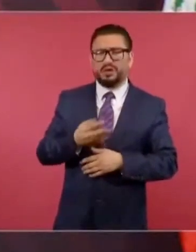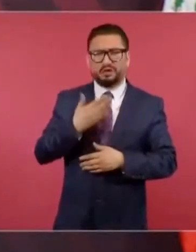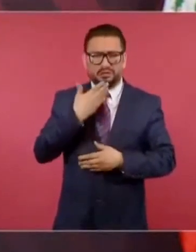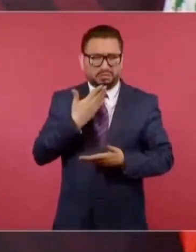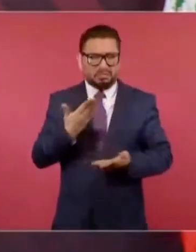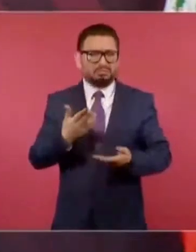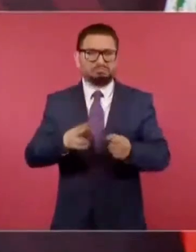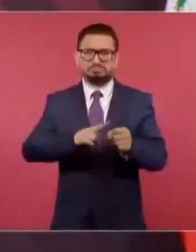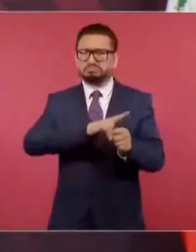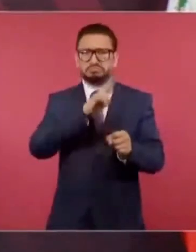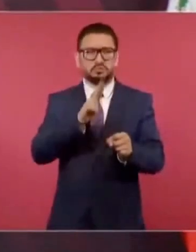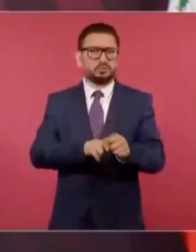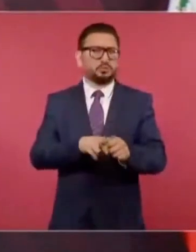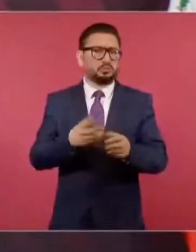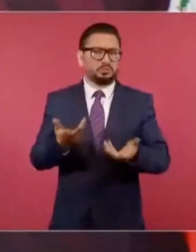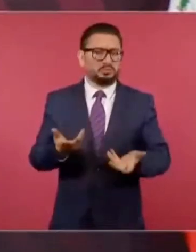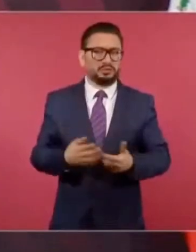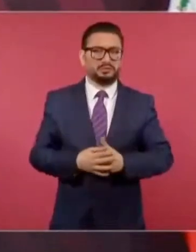muy normal.